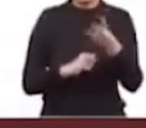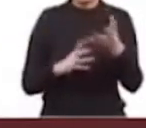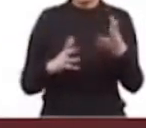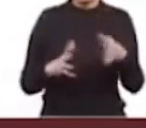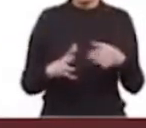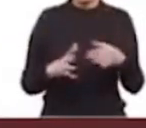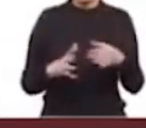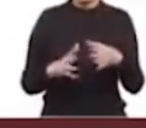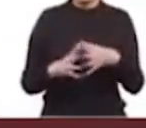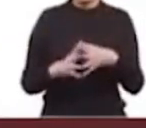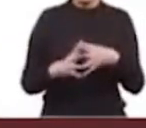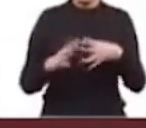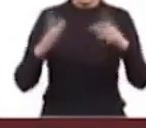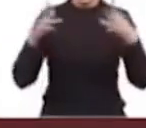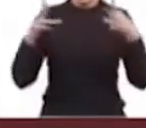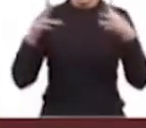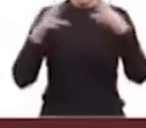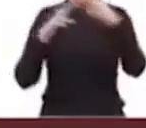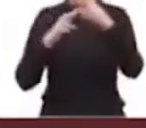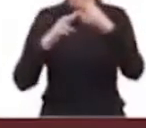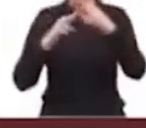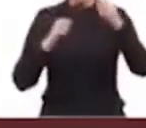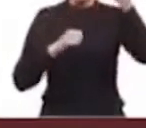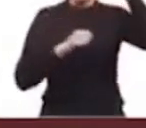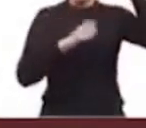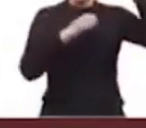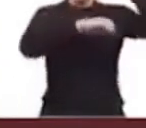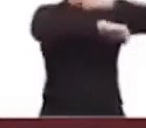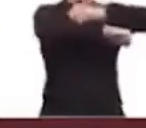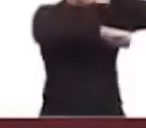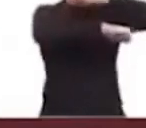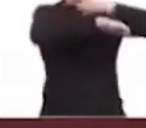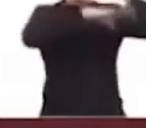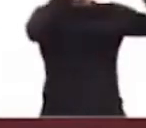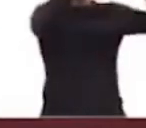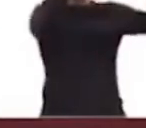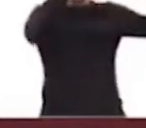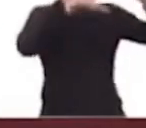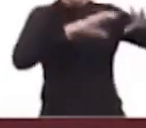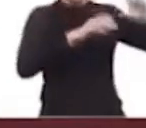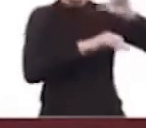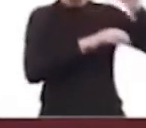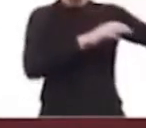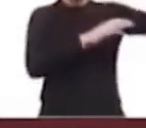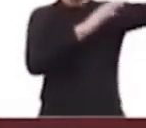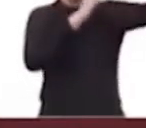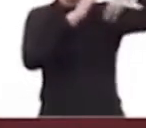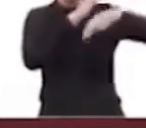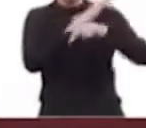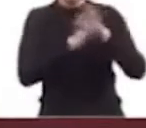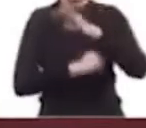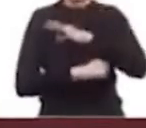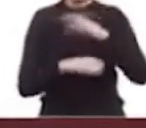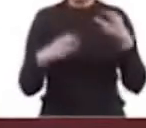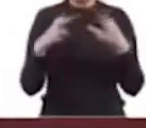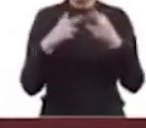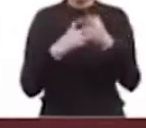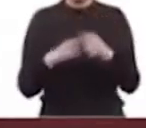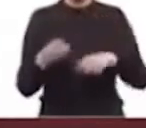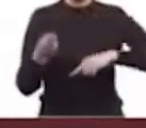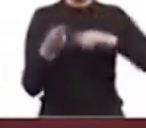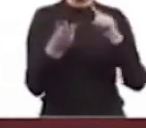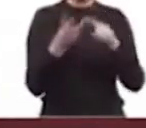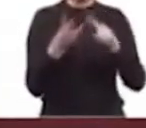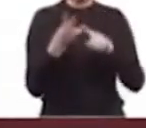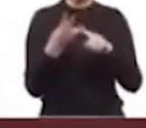cortado una rejilla por donde se metió la persona que lo hizo. Y luego en el tercer caso, estamos hablando